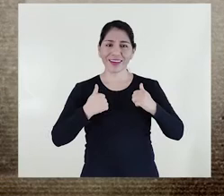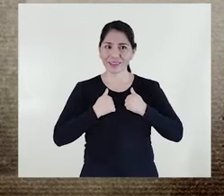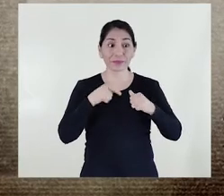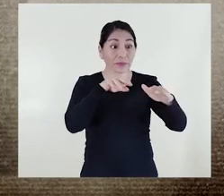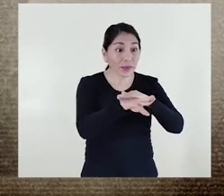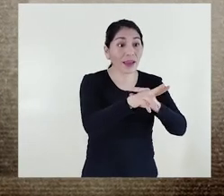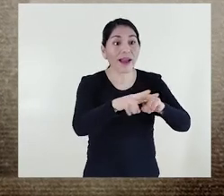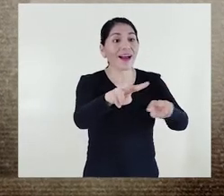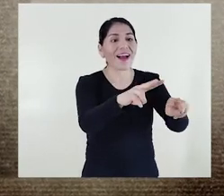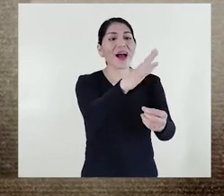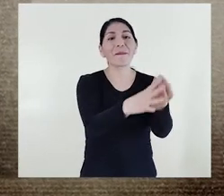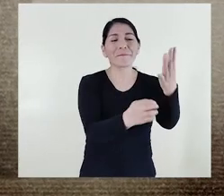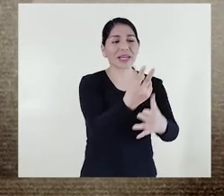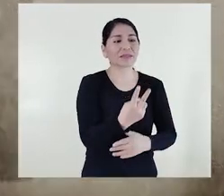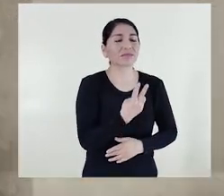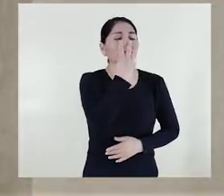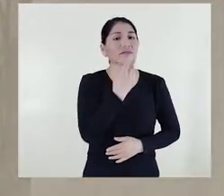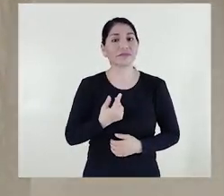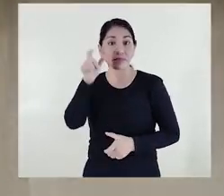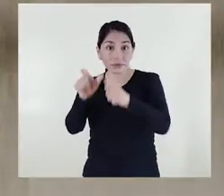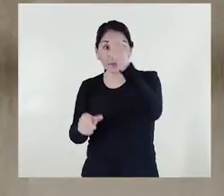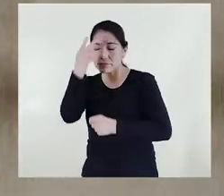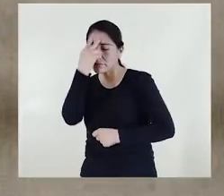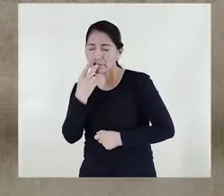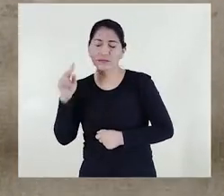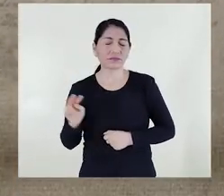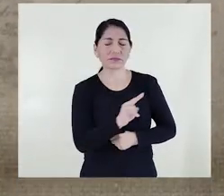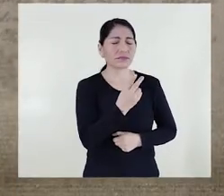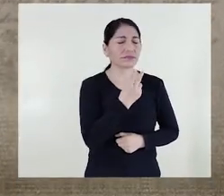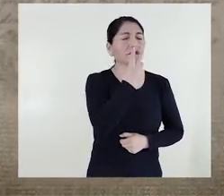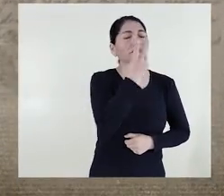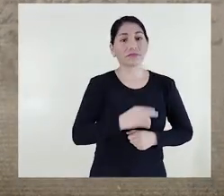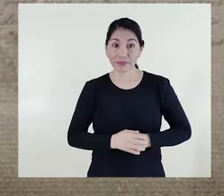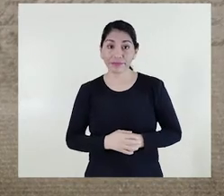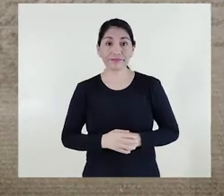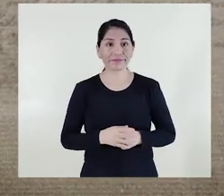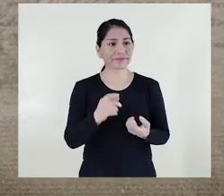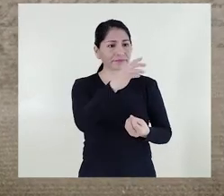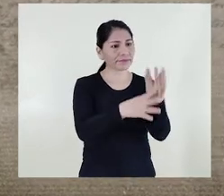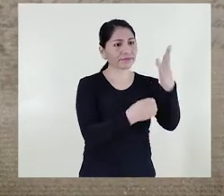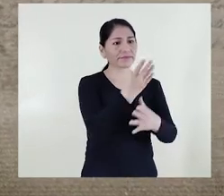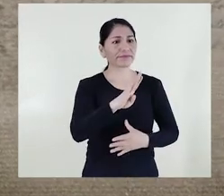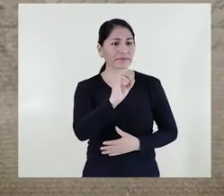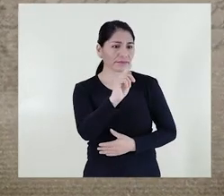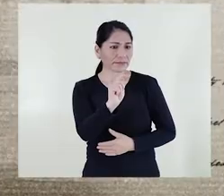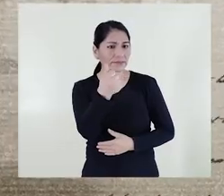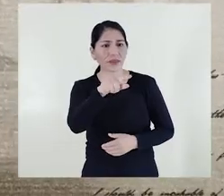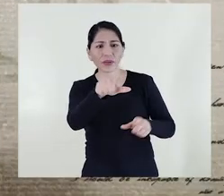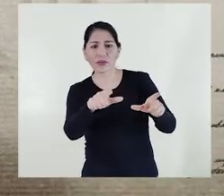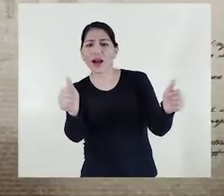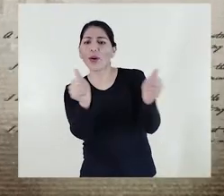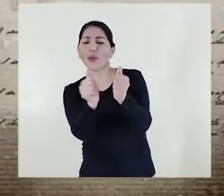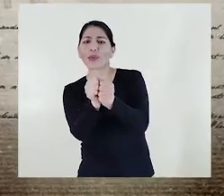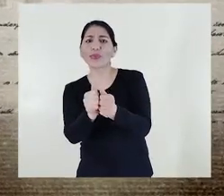jardín tacto-olfativo en que las personas con visión limitada pueden interactuar con las plantas. Pareciera que el jardín botánico es la parte posterior